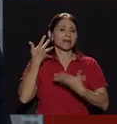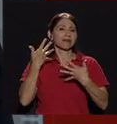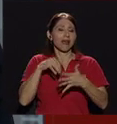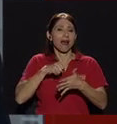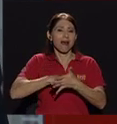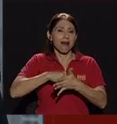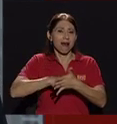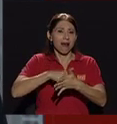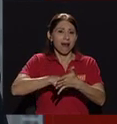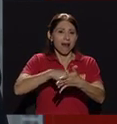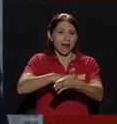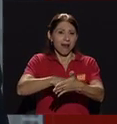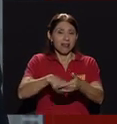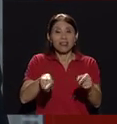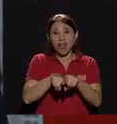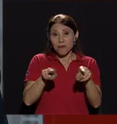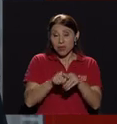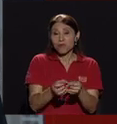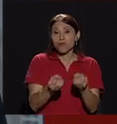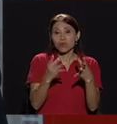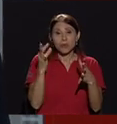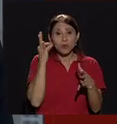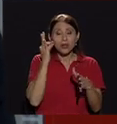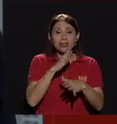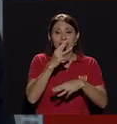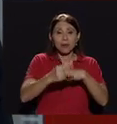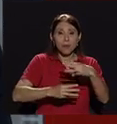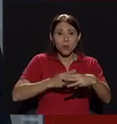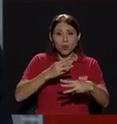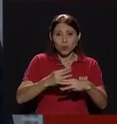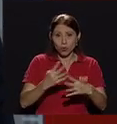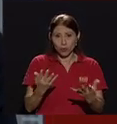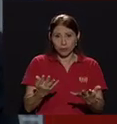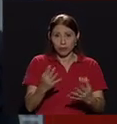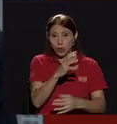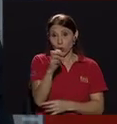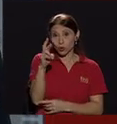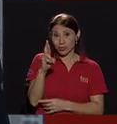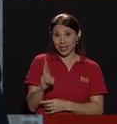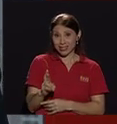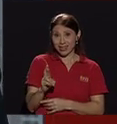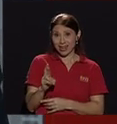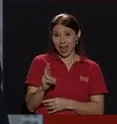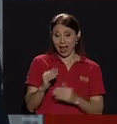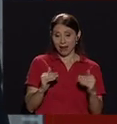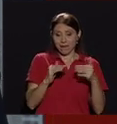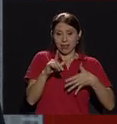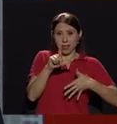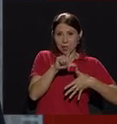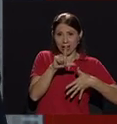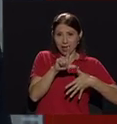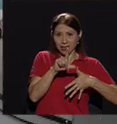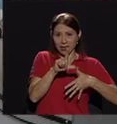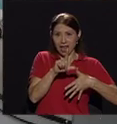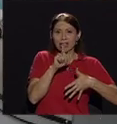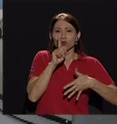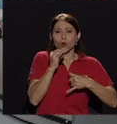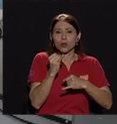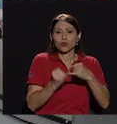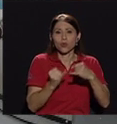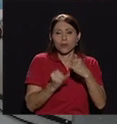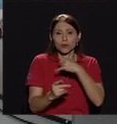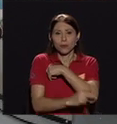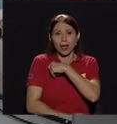décadas y de tantas mujeres en todo el mundo también. Costa Rica es de los últimos países en América Latina en alcanzar